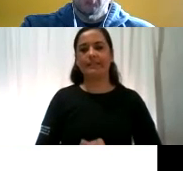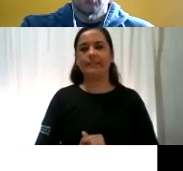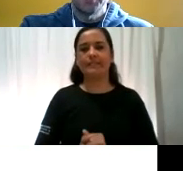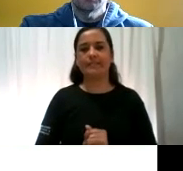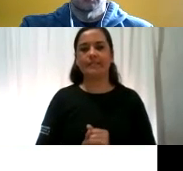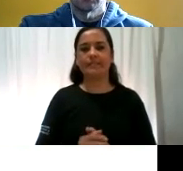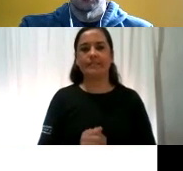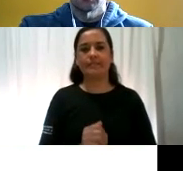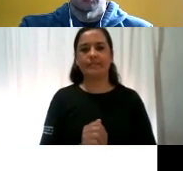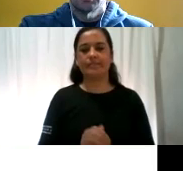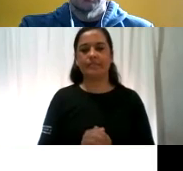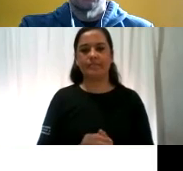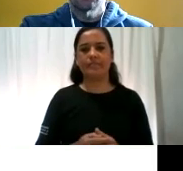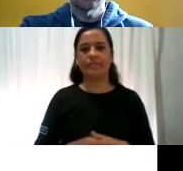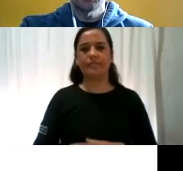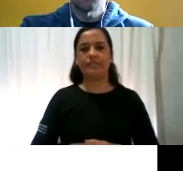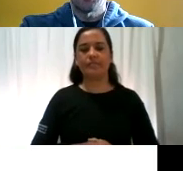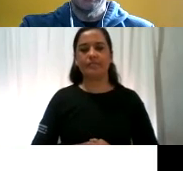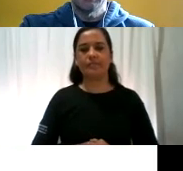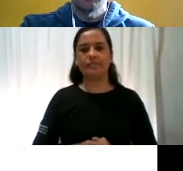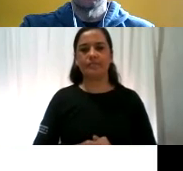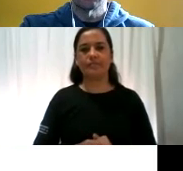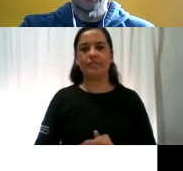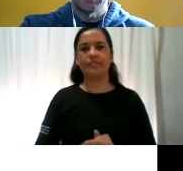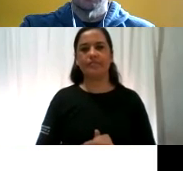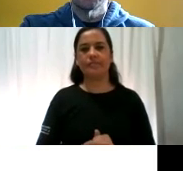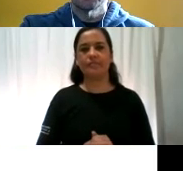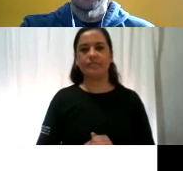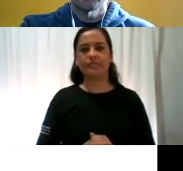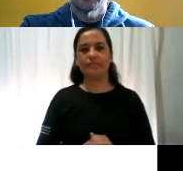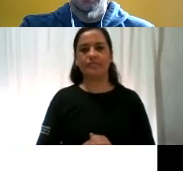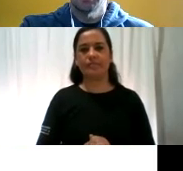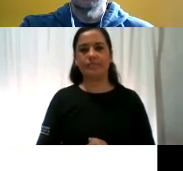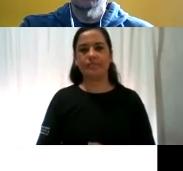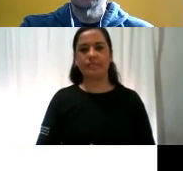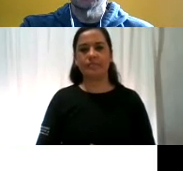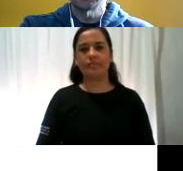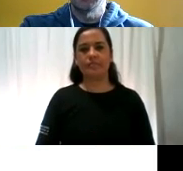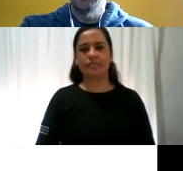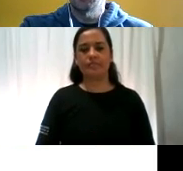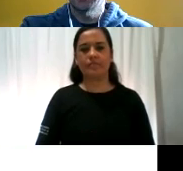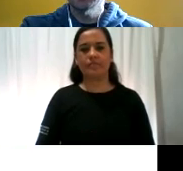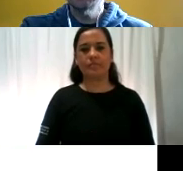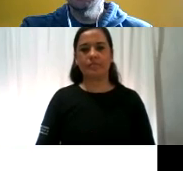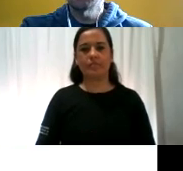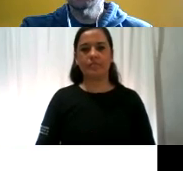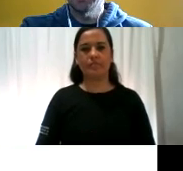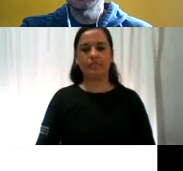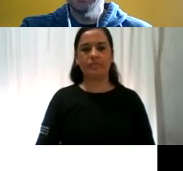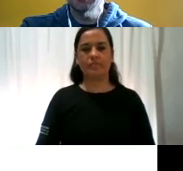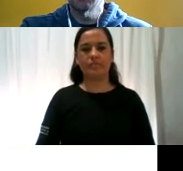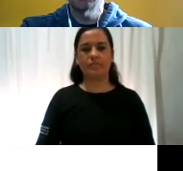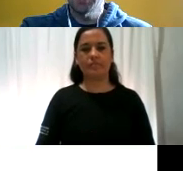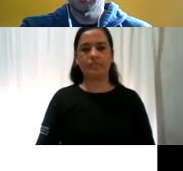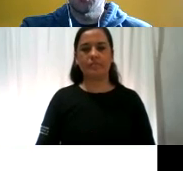¿Qué hago con esto? Yo tengo cuál es la luz total. Entonces, lo que hacemos